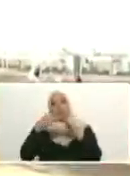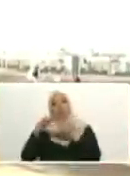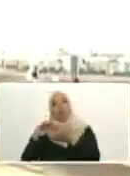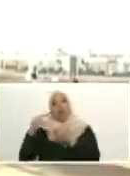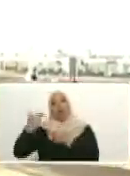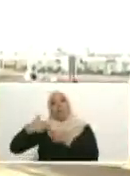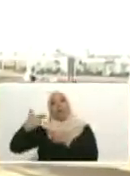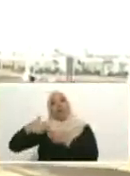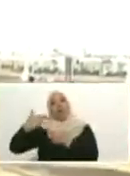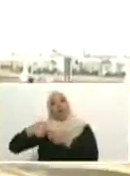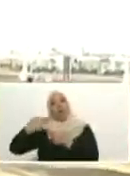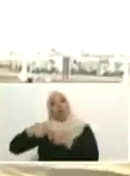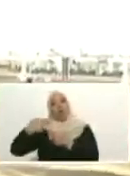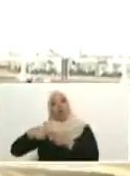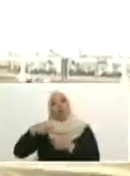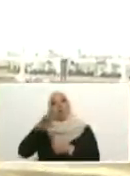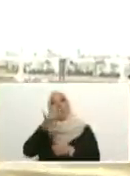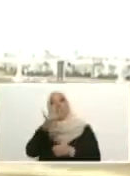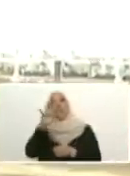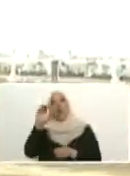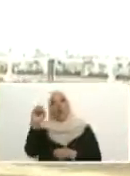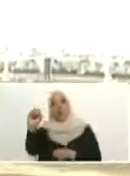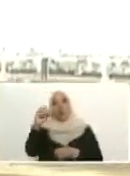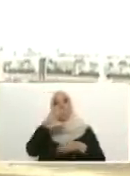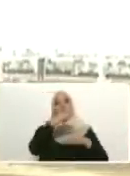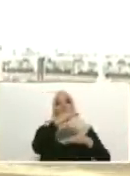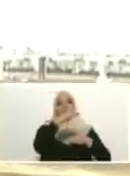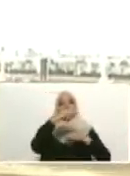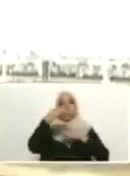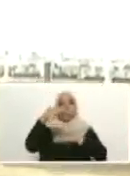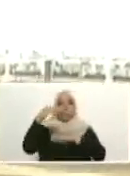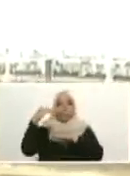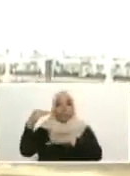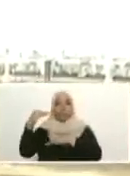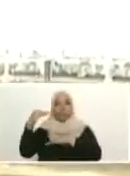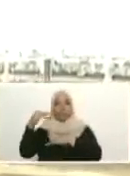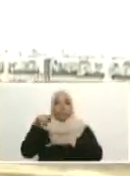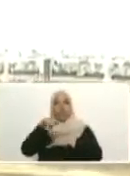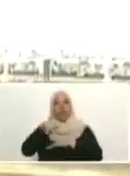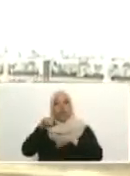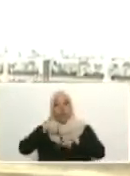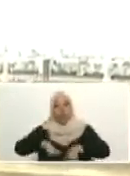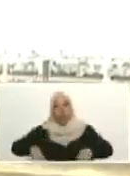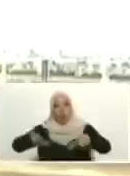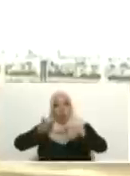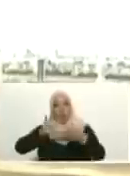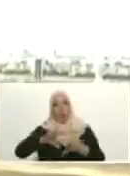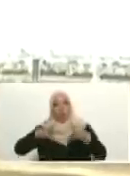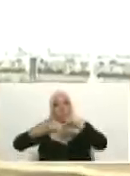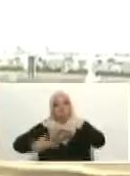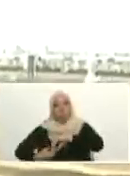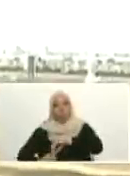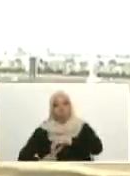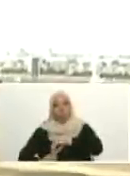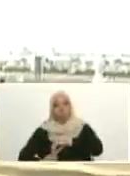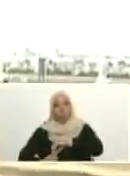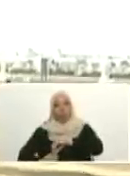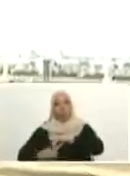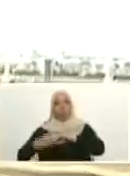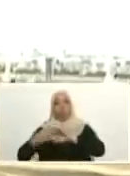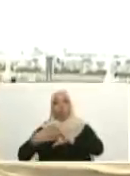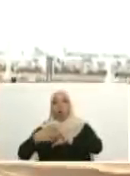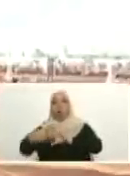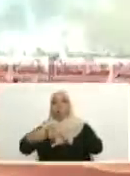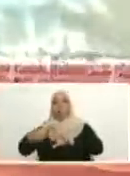Chaima, 50 pozos. Aquí en una Macoya que se transforma en la Macoya modelo para nuestro